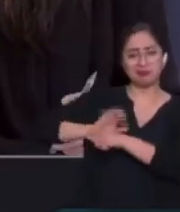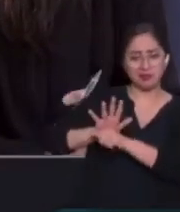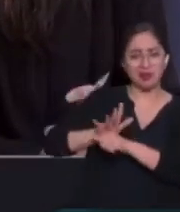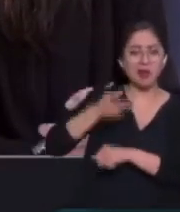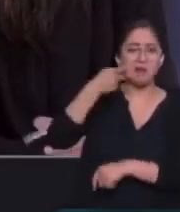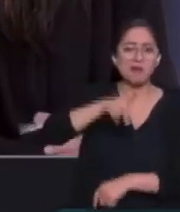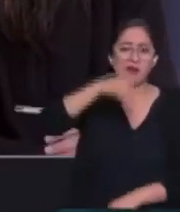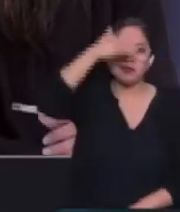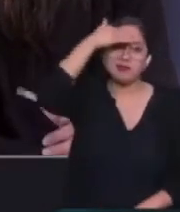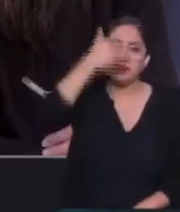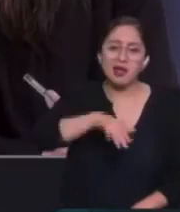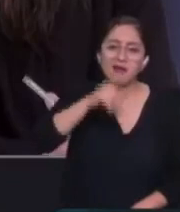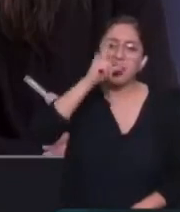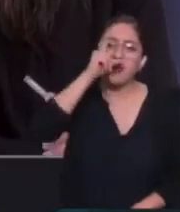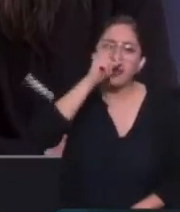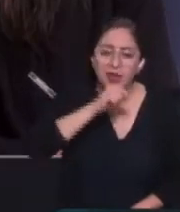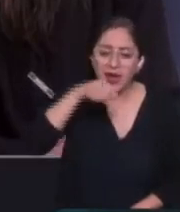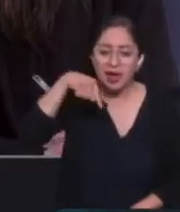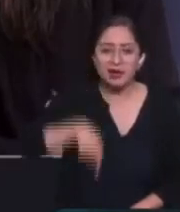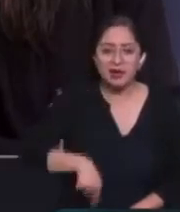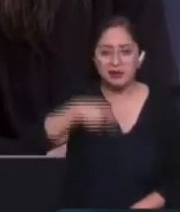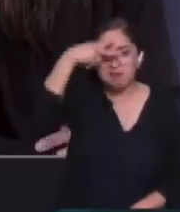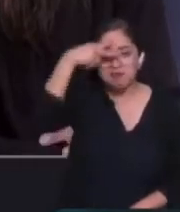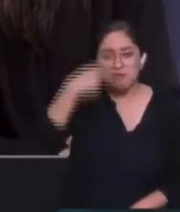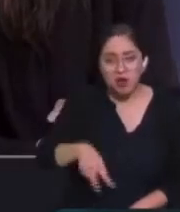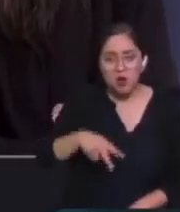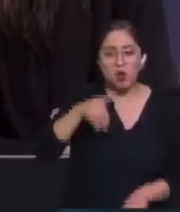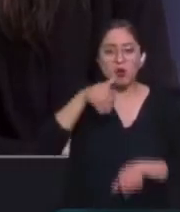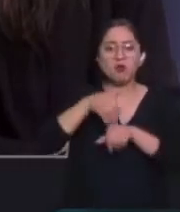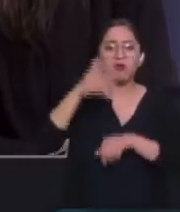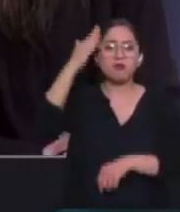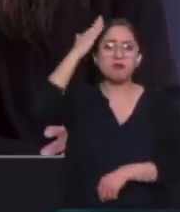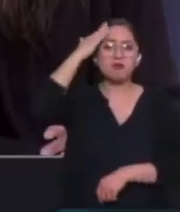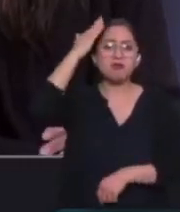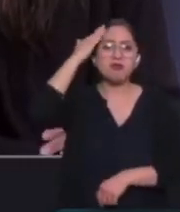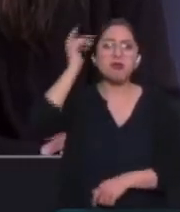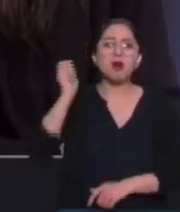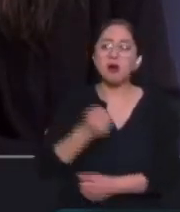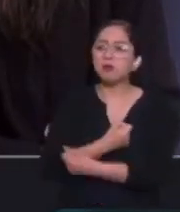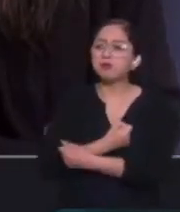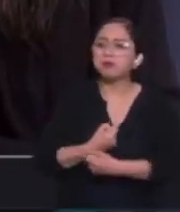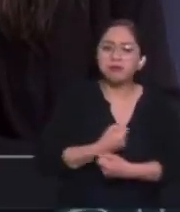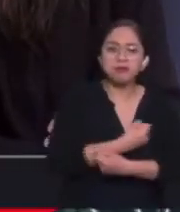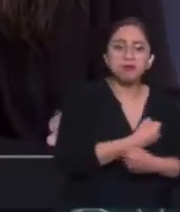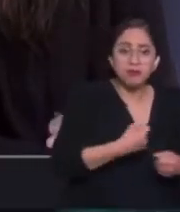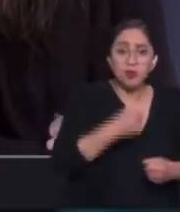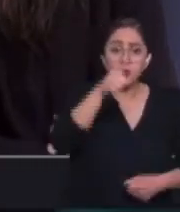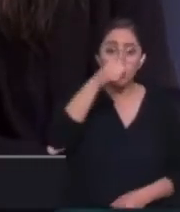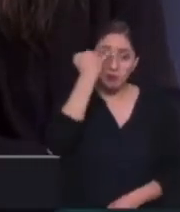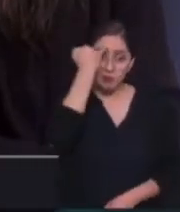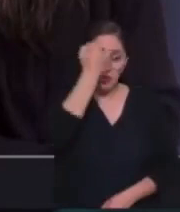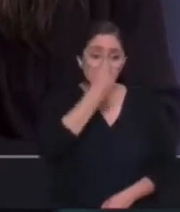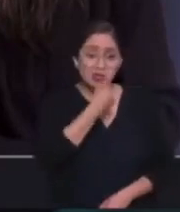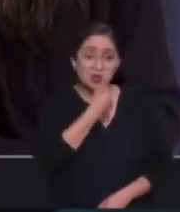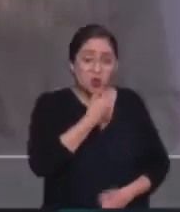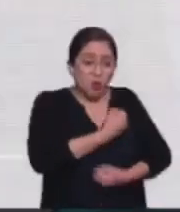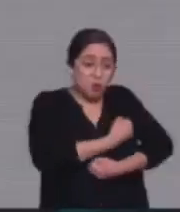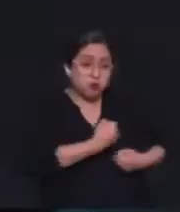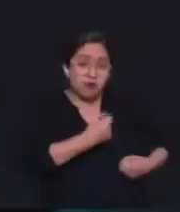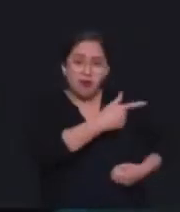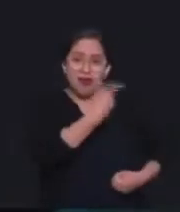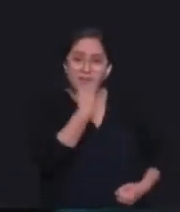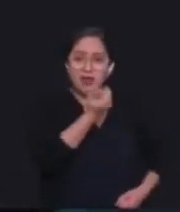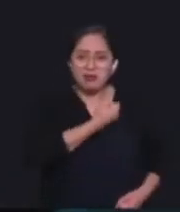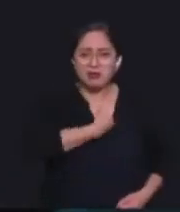los niños gorditos no son niños sanos. Abusados con eso. Y lo mejor que pueden hacer para monitorizar el ambiente